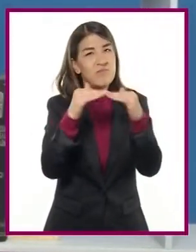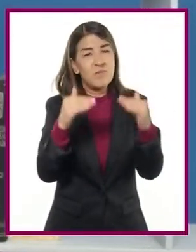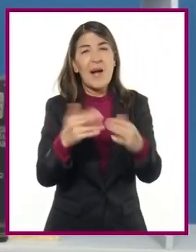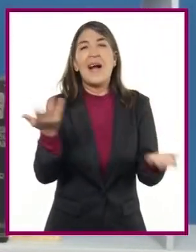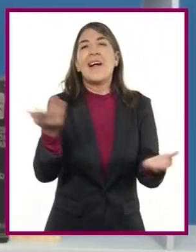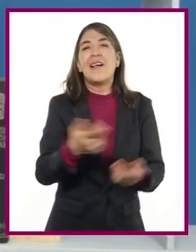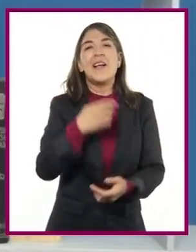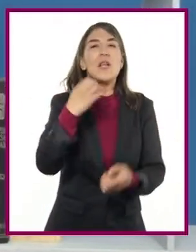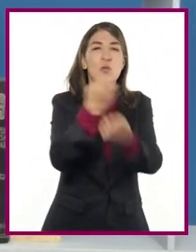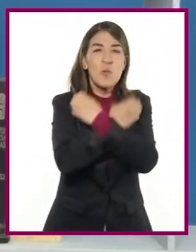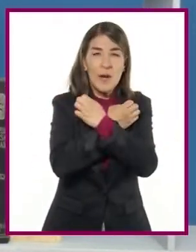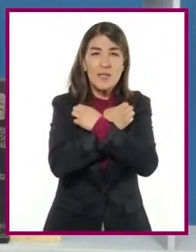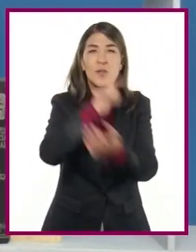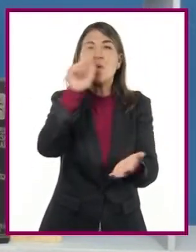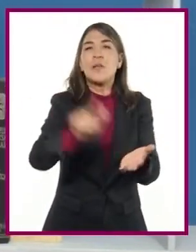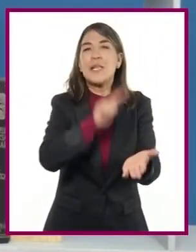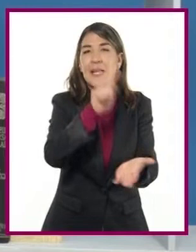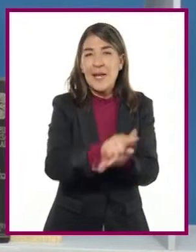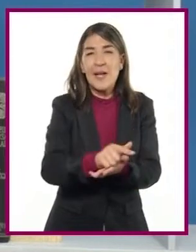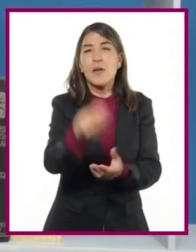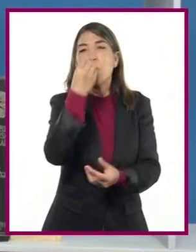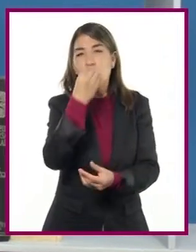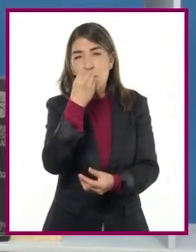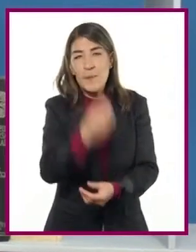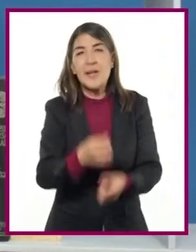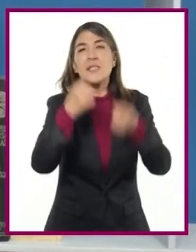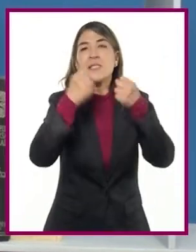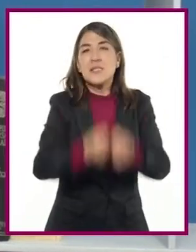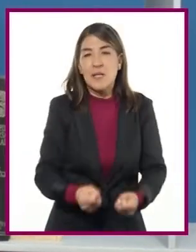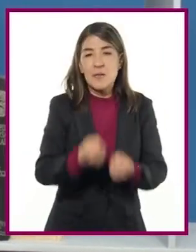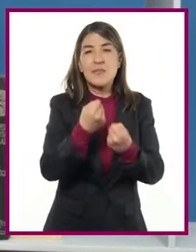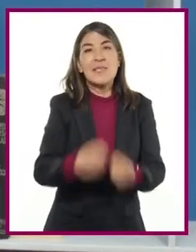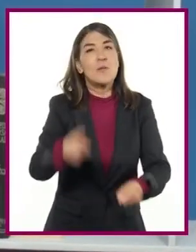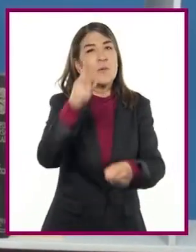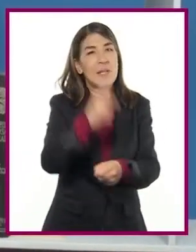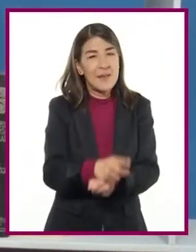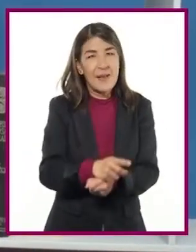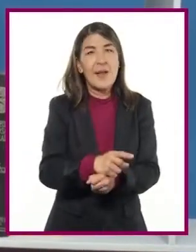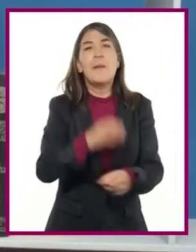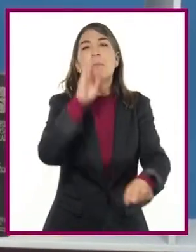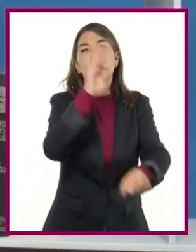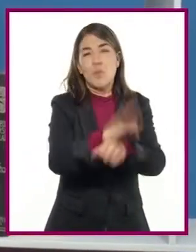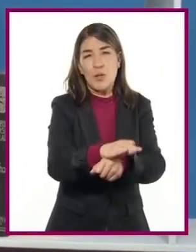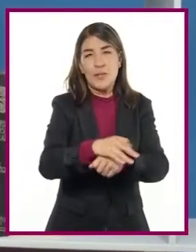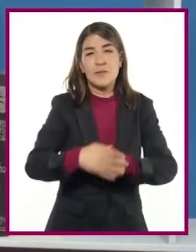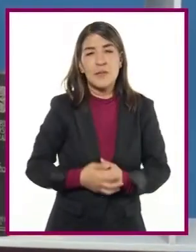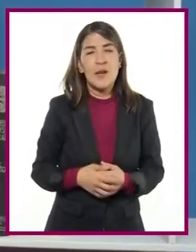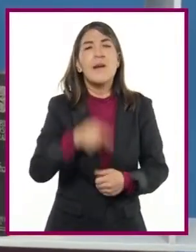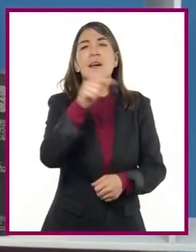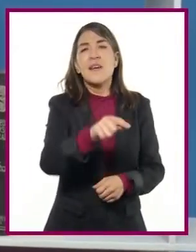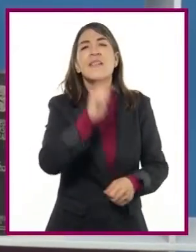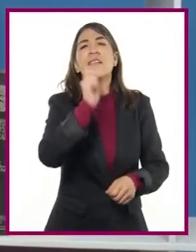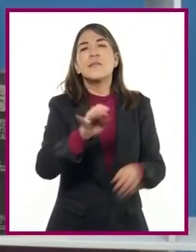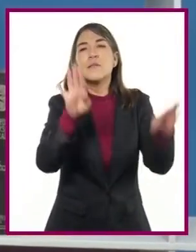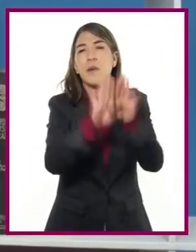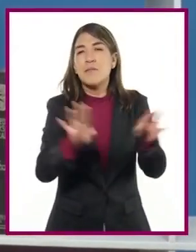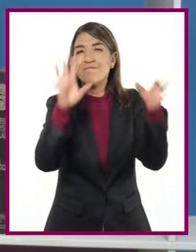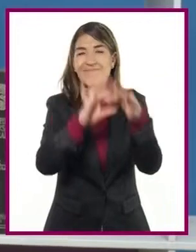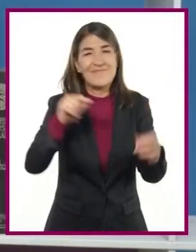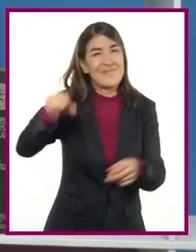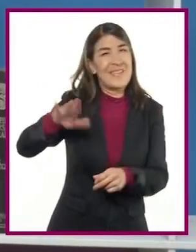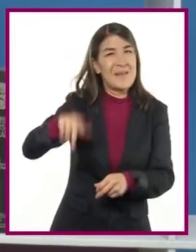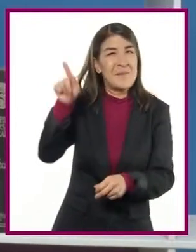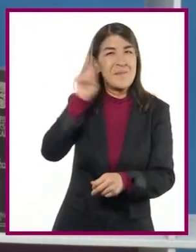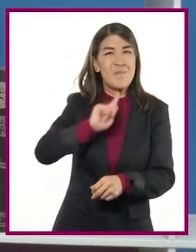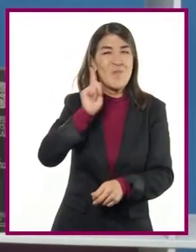educación, leyes, alimentación, seguridad y protección. Estos se vinculan con la explicación de la licenciada